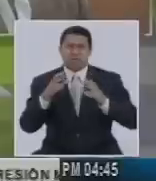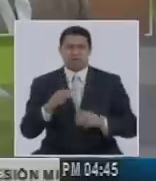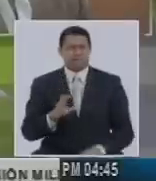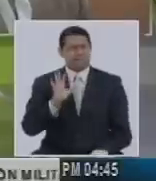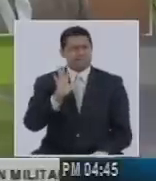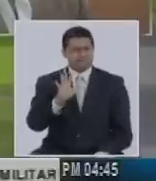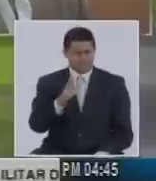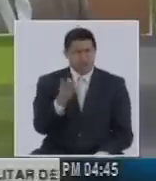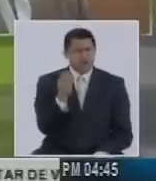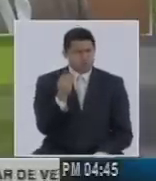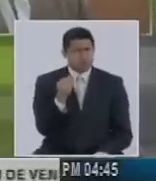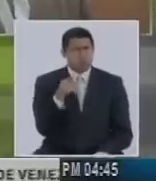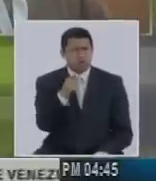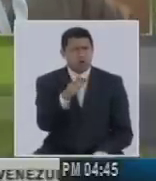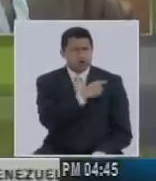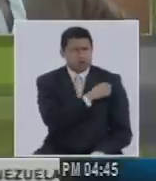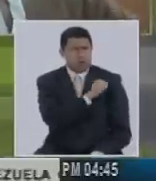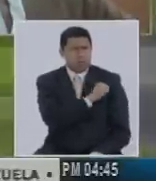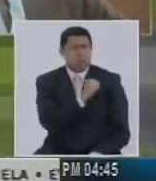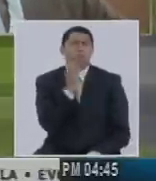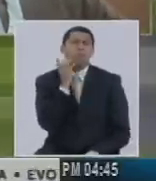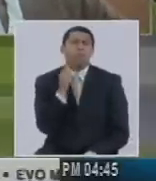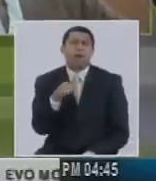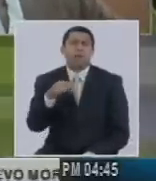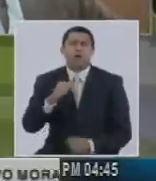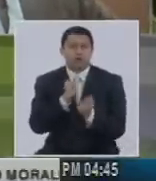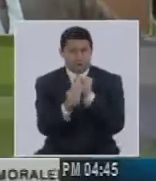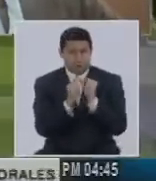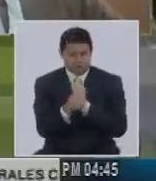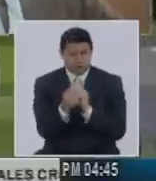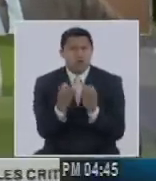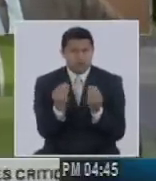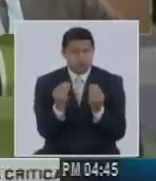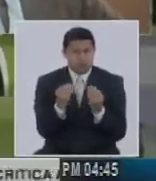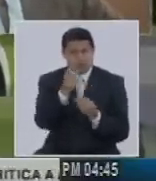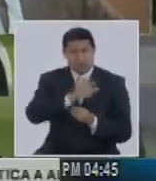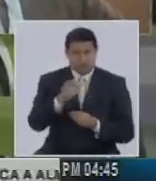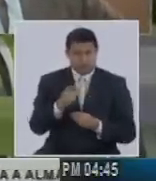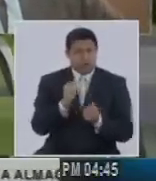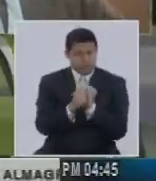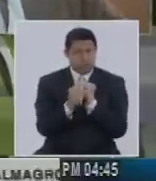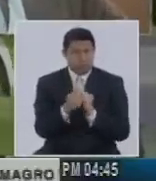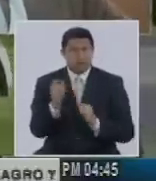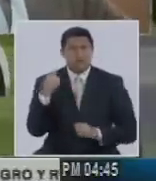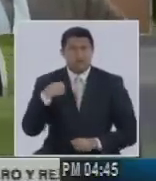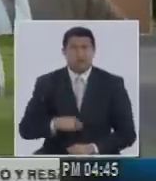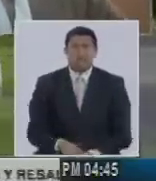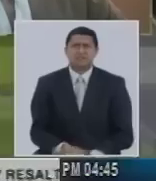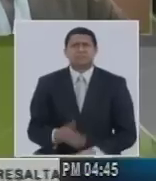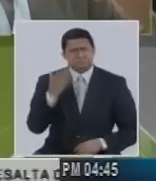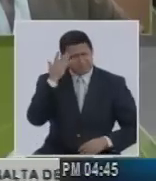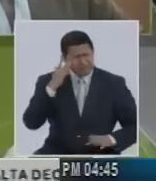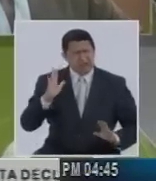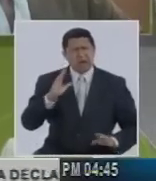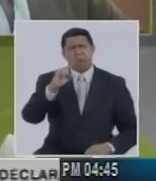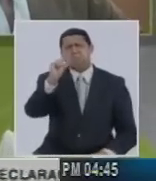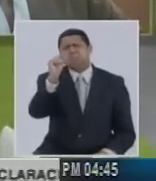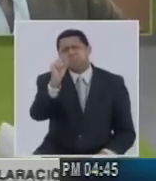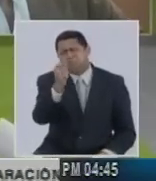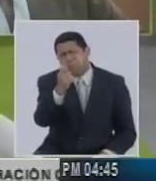tan frecuentes son estas lesiones, por ejemplo, en los deportistas? ¿Suele ser frecuente? Yo creo que menos